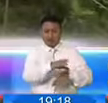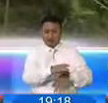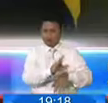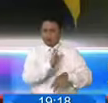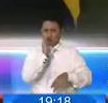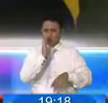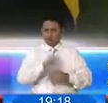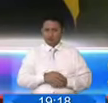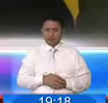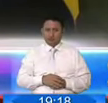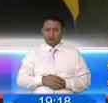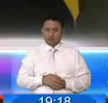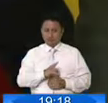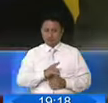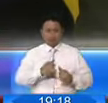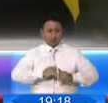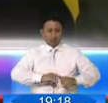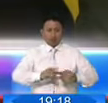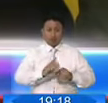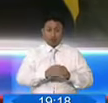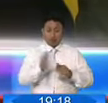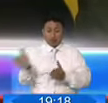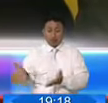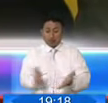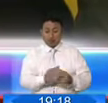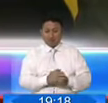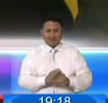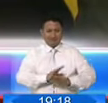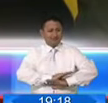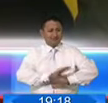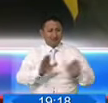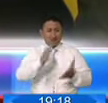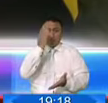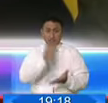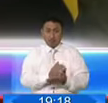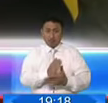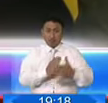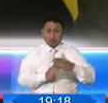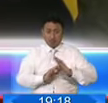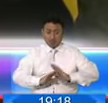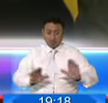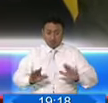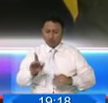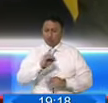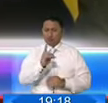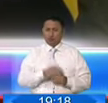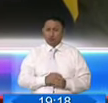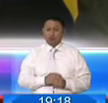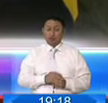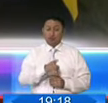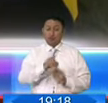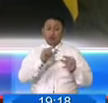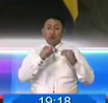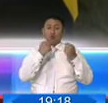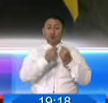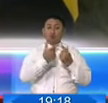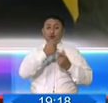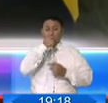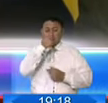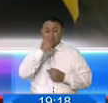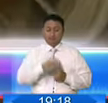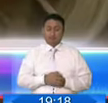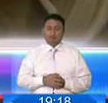no vamos a dar permisividad no vamos a dar tregua al código de circunstancias a estos grupos narco